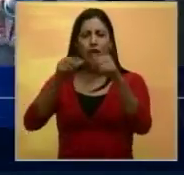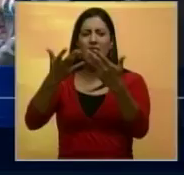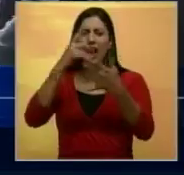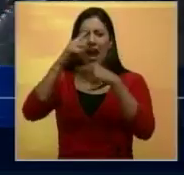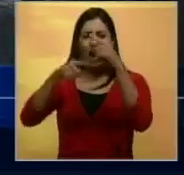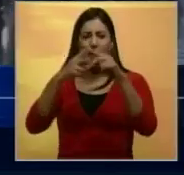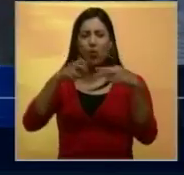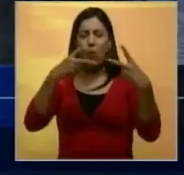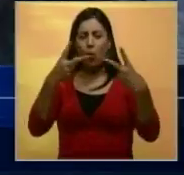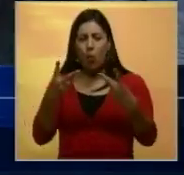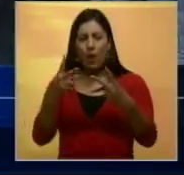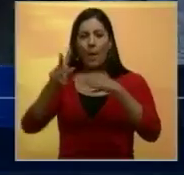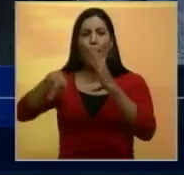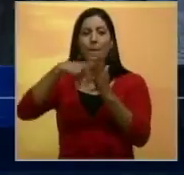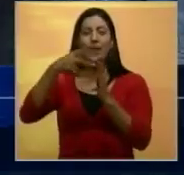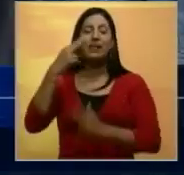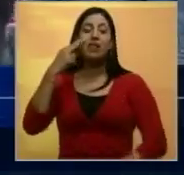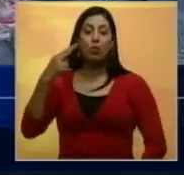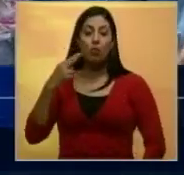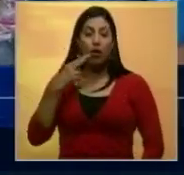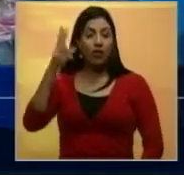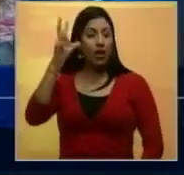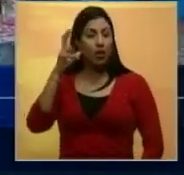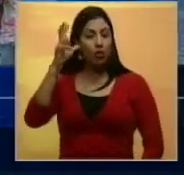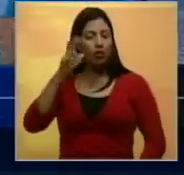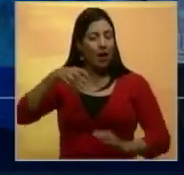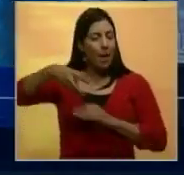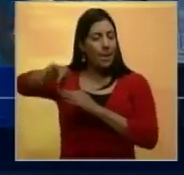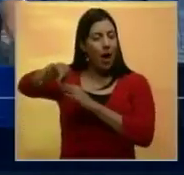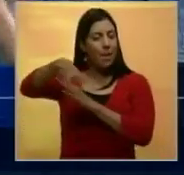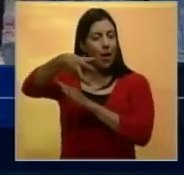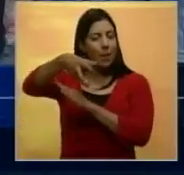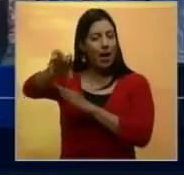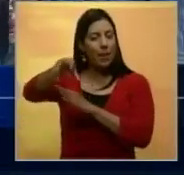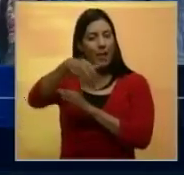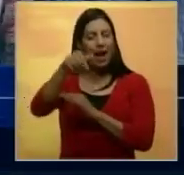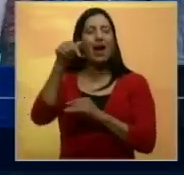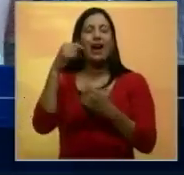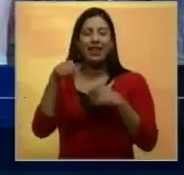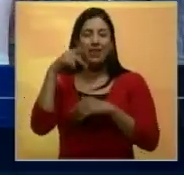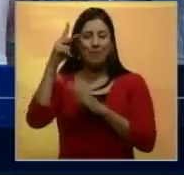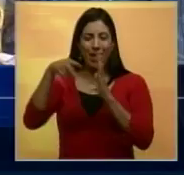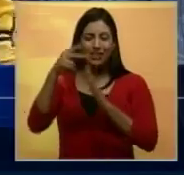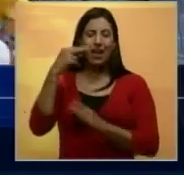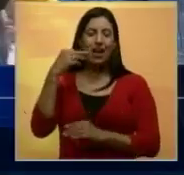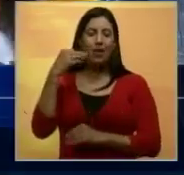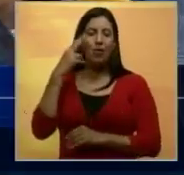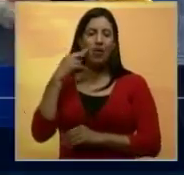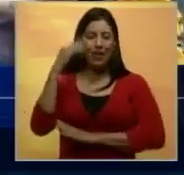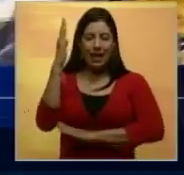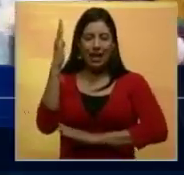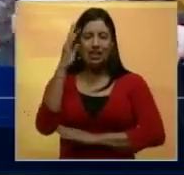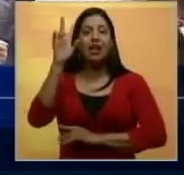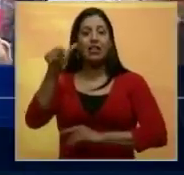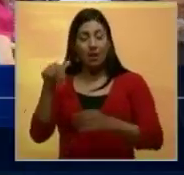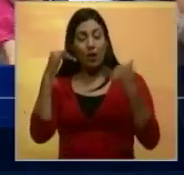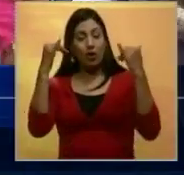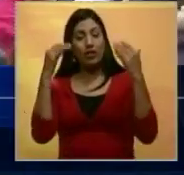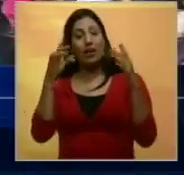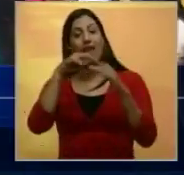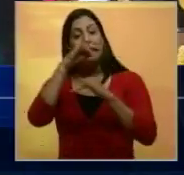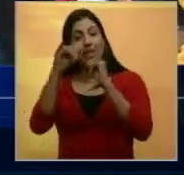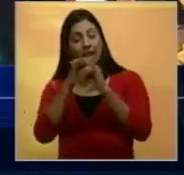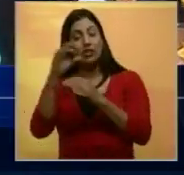el Año Nuevo en la Plaza Bolívar y escuchar las 12 campanadas de la catedral. Allí tienen organizada una fiesta con cantantes nacionales